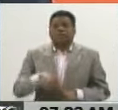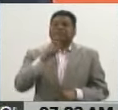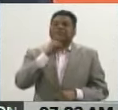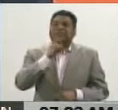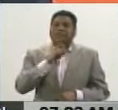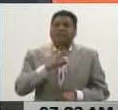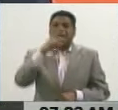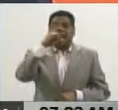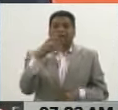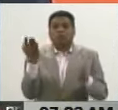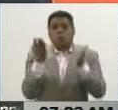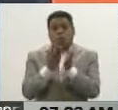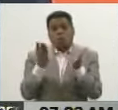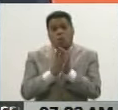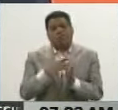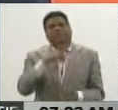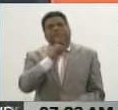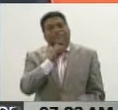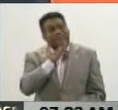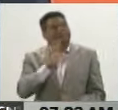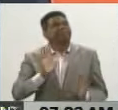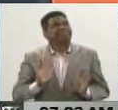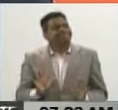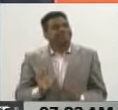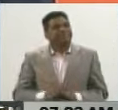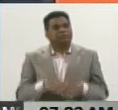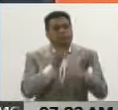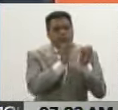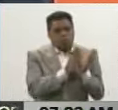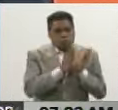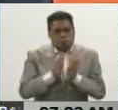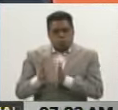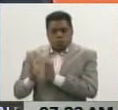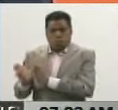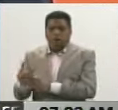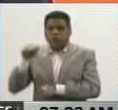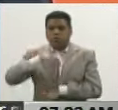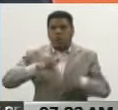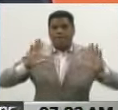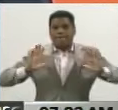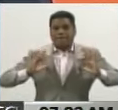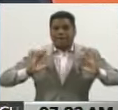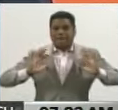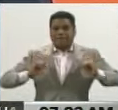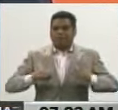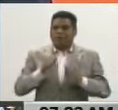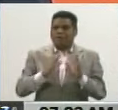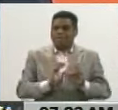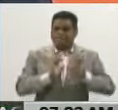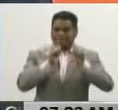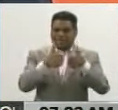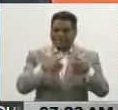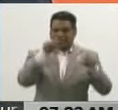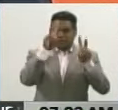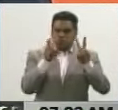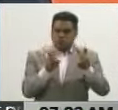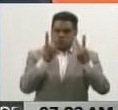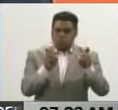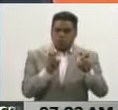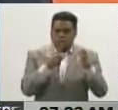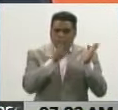pasado y organizar todo en este periodo de vacaciones para comenzar este nuevo año